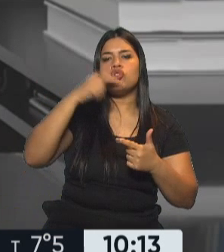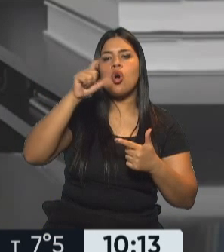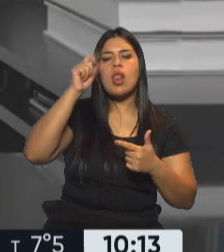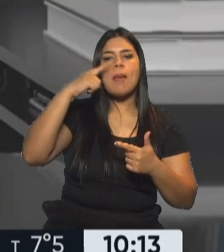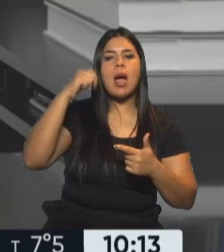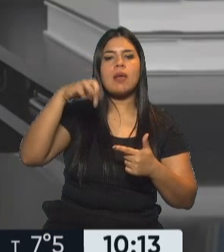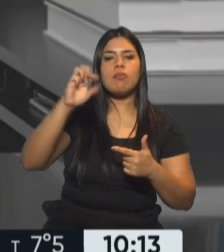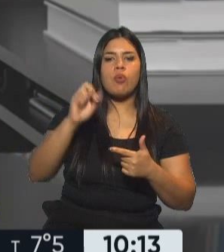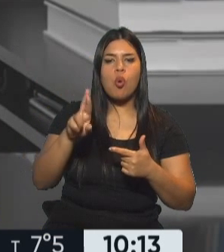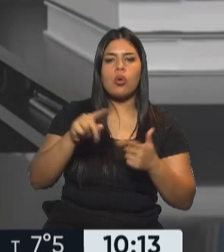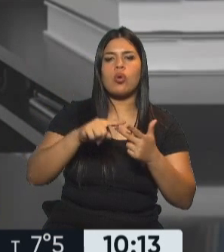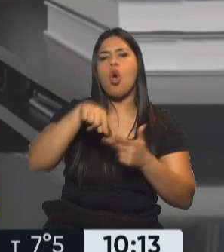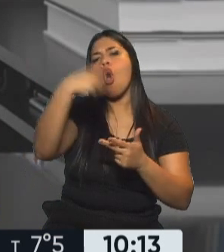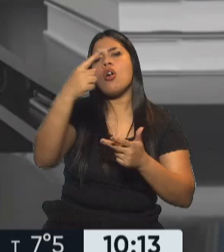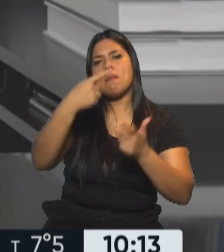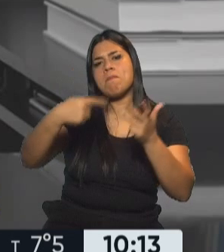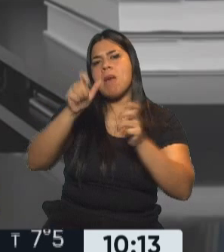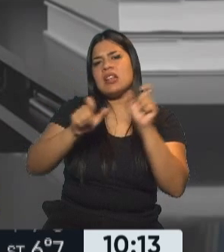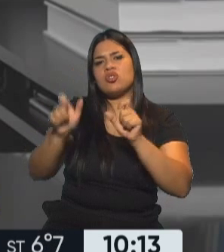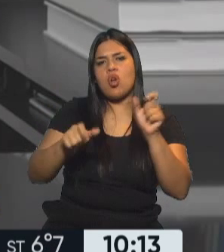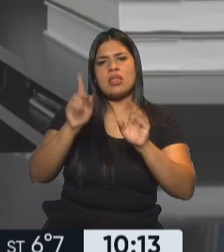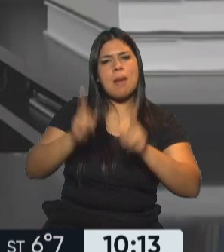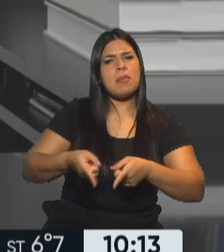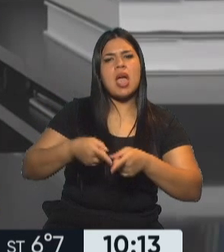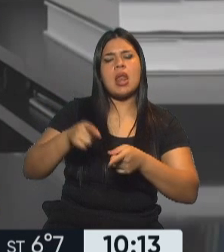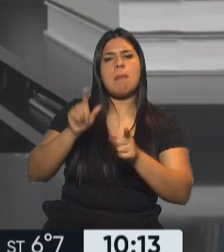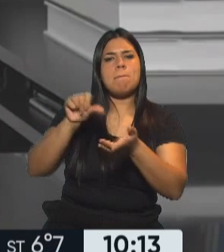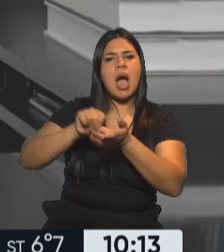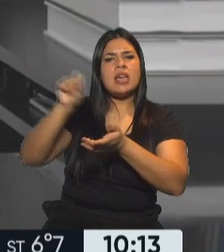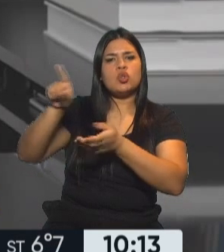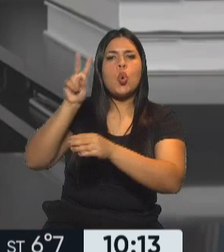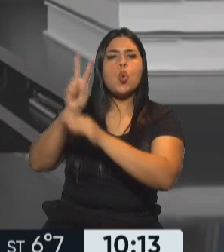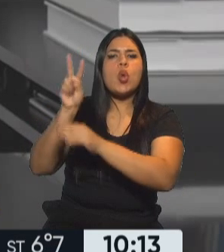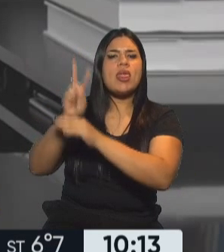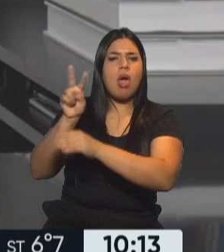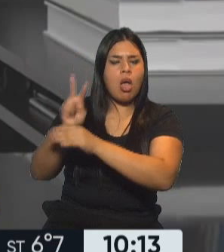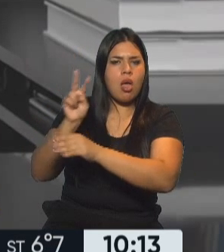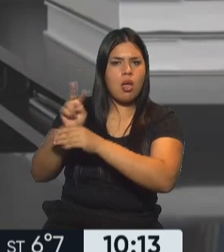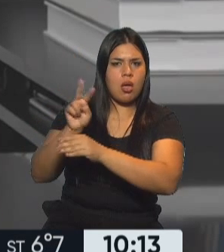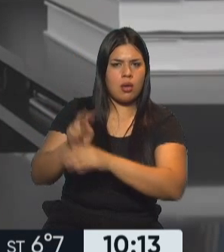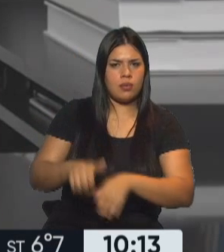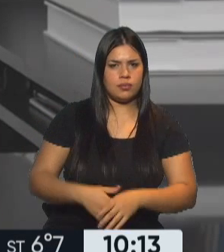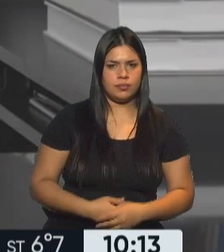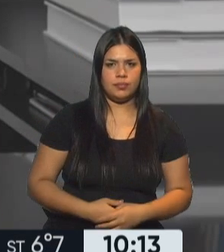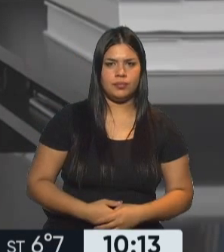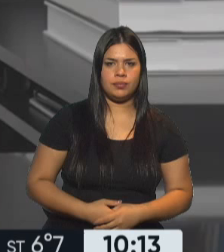acusados que reciben protección de Irán y de países vecinos a los que viajan con frecuencia.